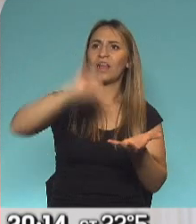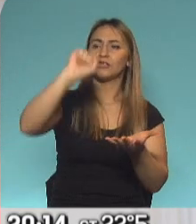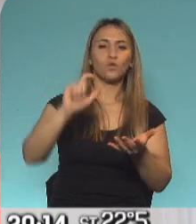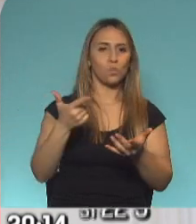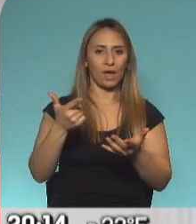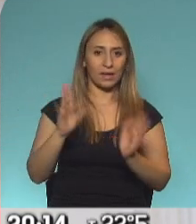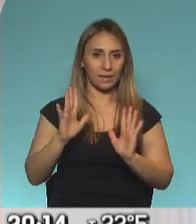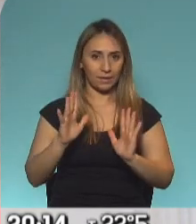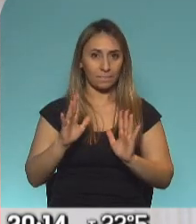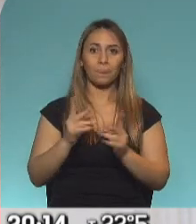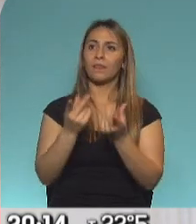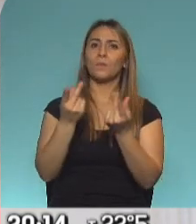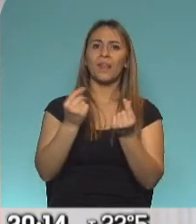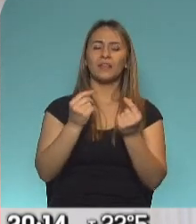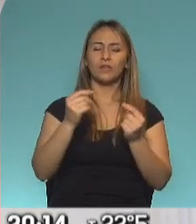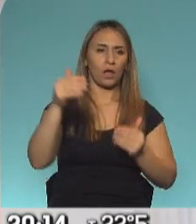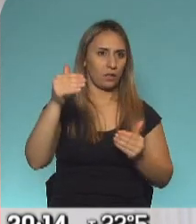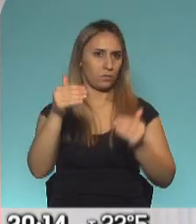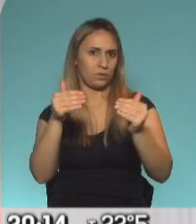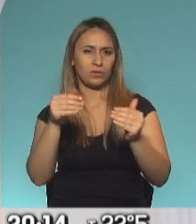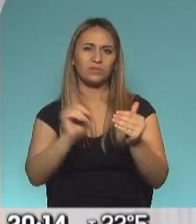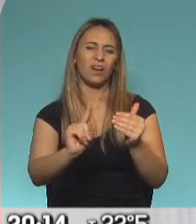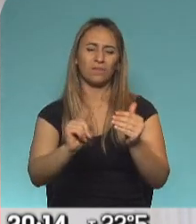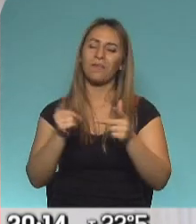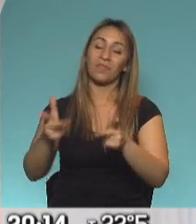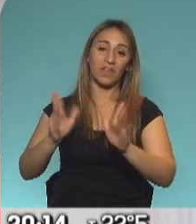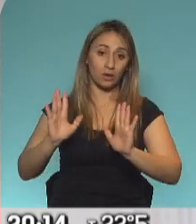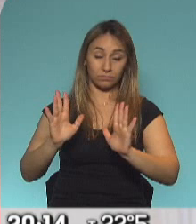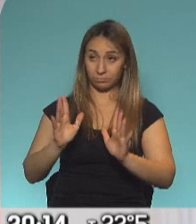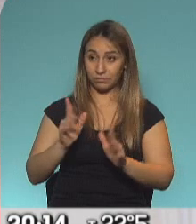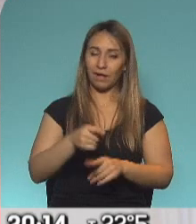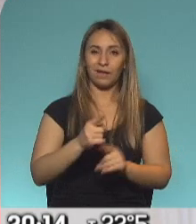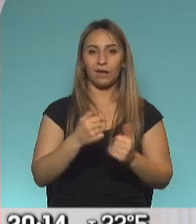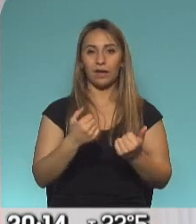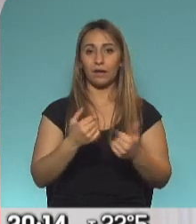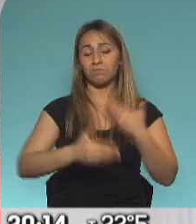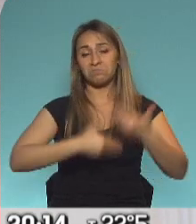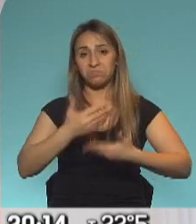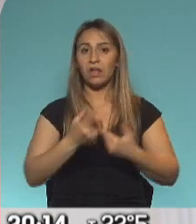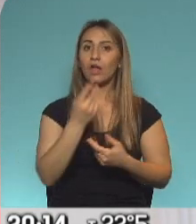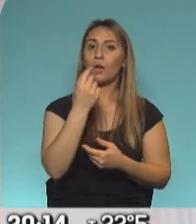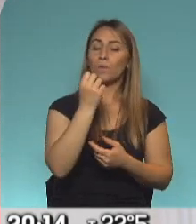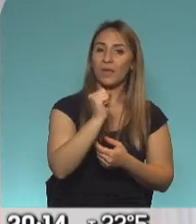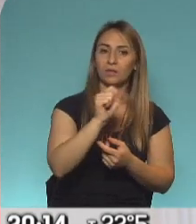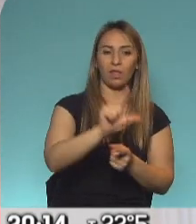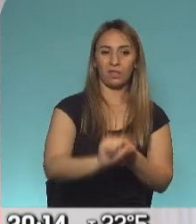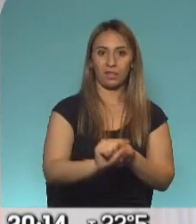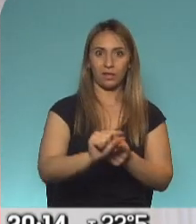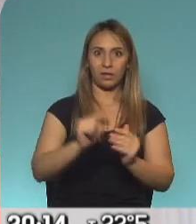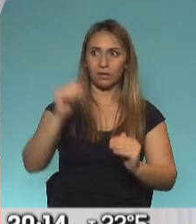no iba a haber corrimiento de precios. Bueno, lo que ocurrió es que él hizo esa devaluación y durante todo el 2016 los